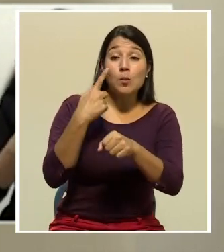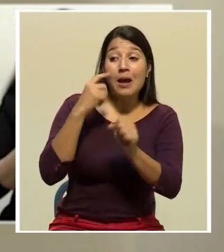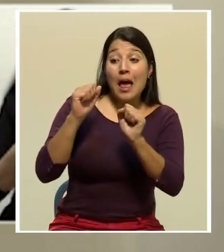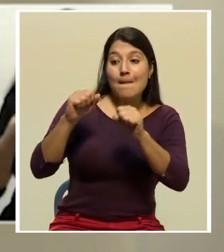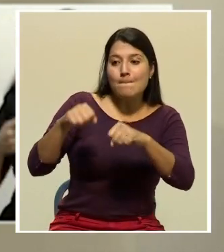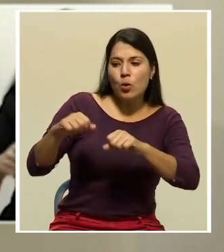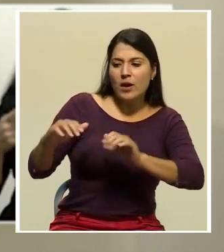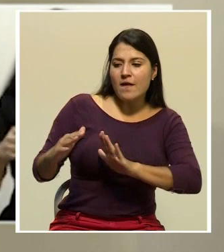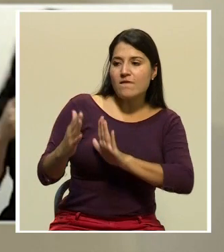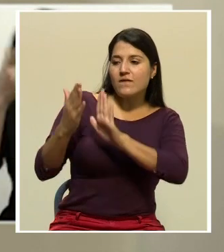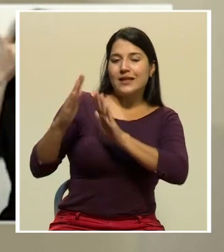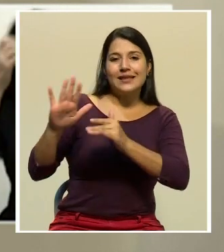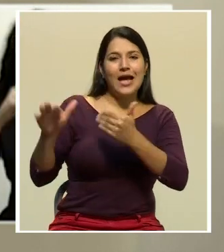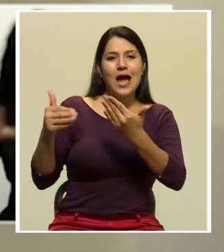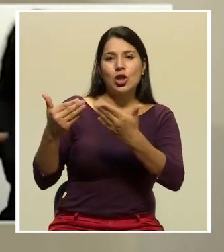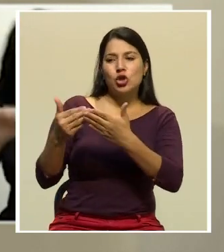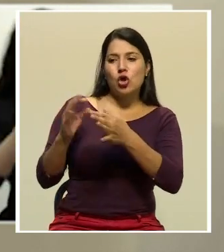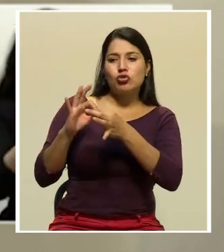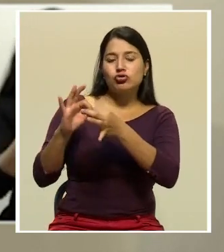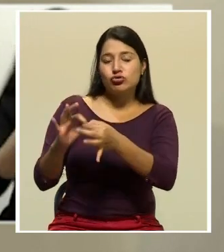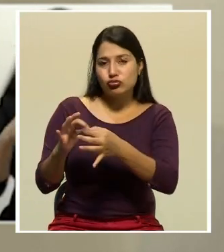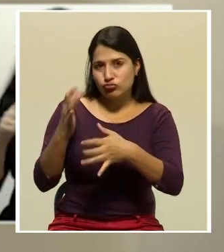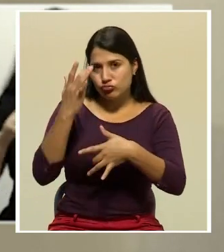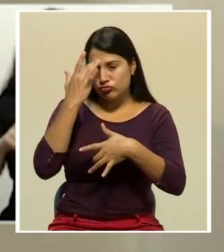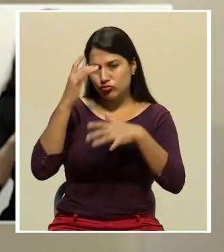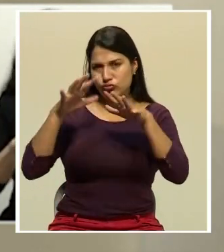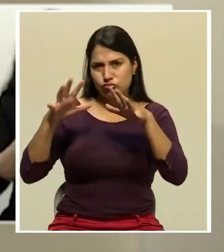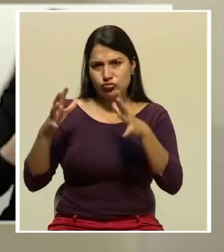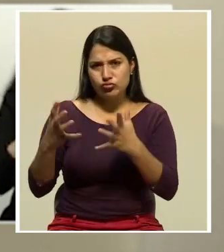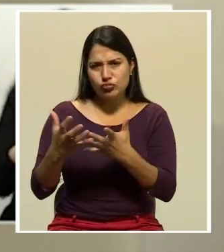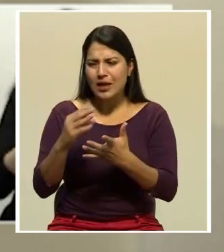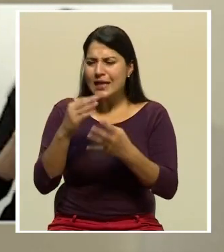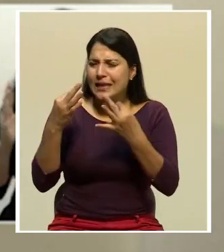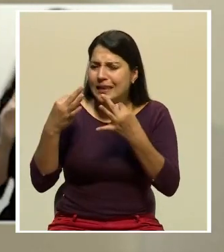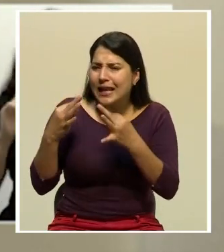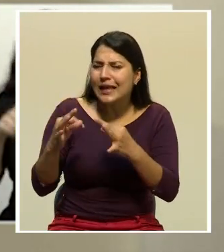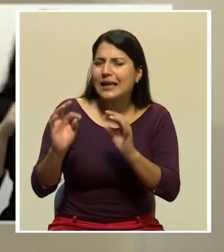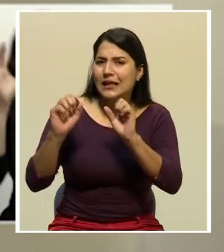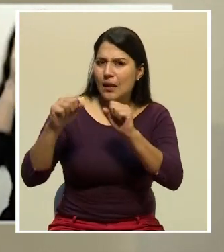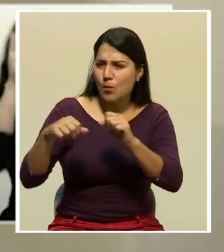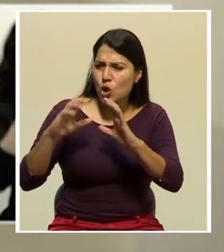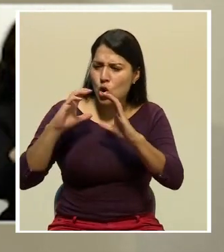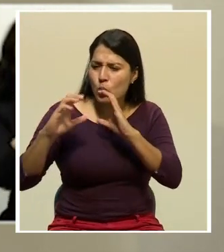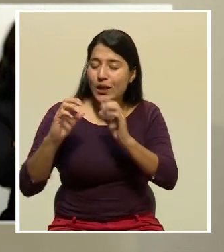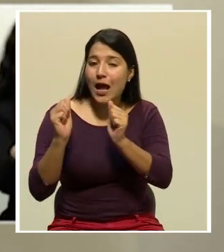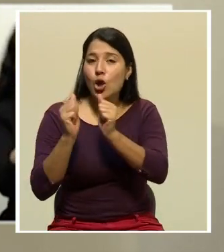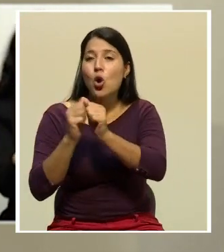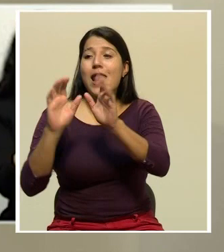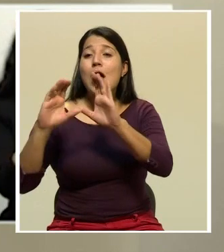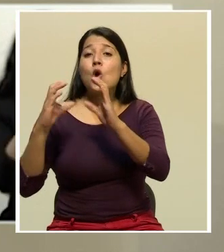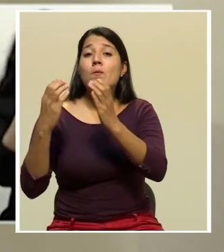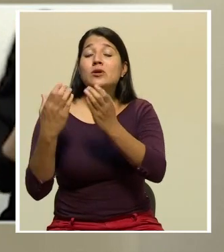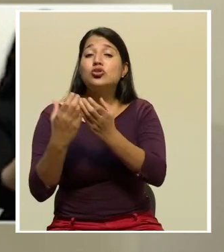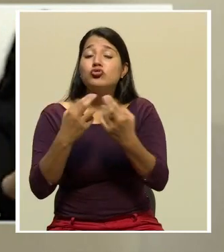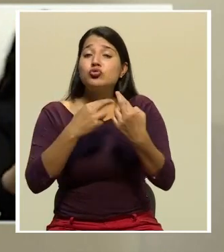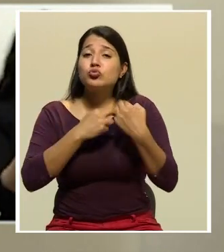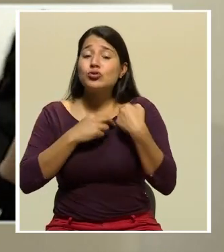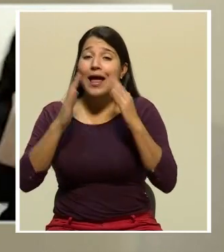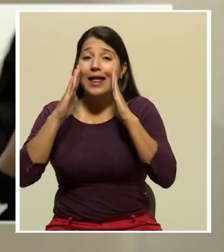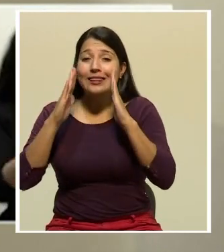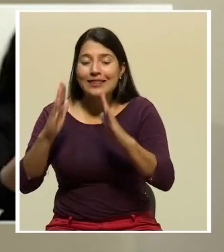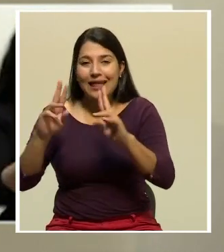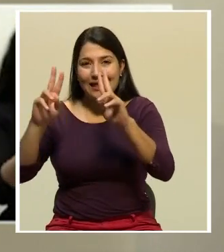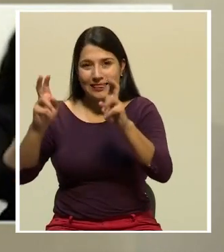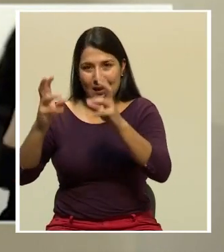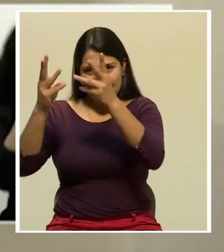de la pandemia en los diferentes ámbitos y que buscará acercamientos con la Comisión de Hacendarios para poder dar a conocer